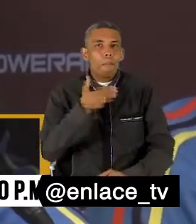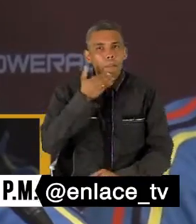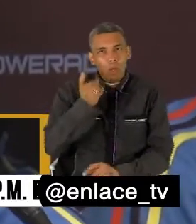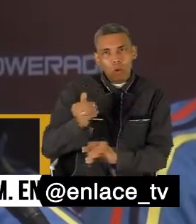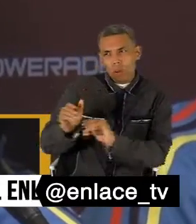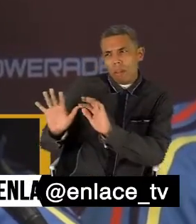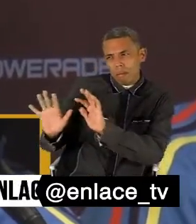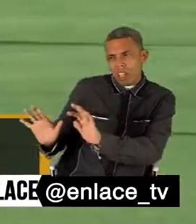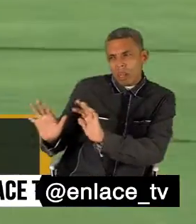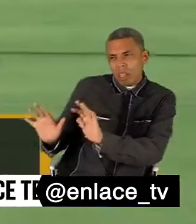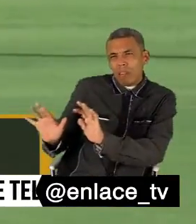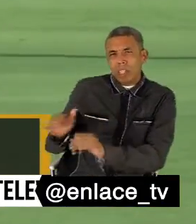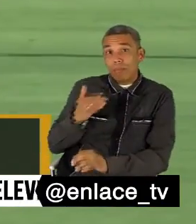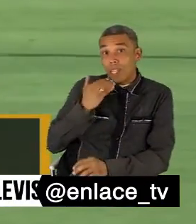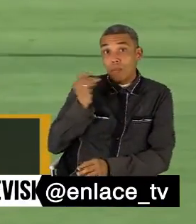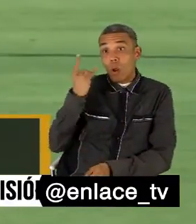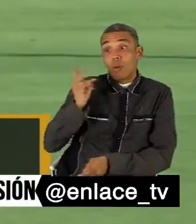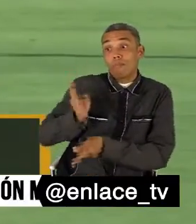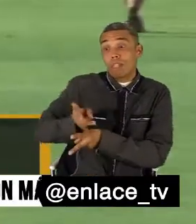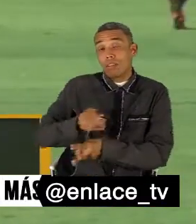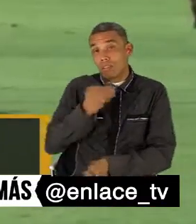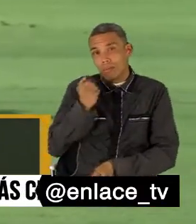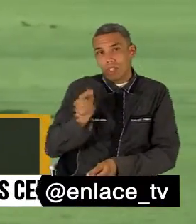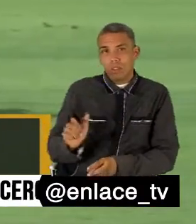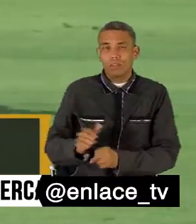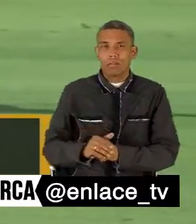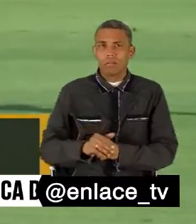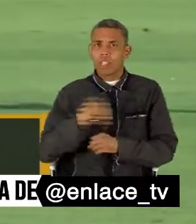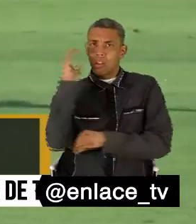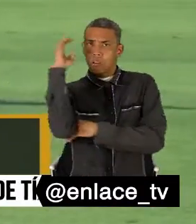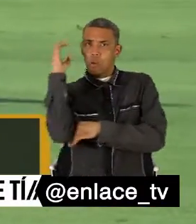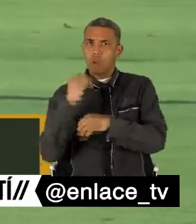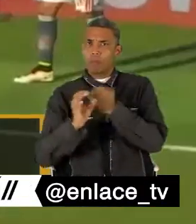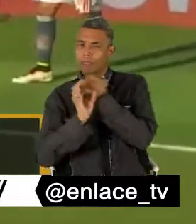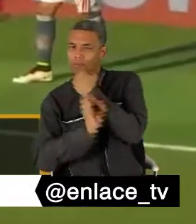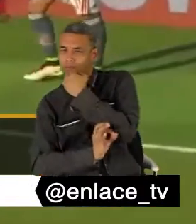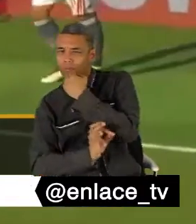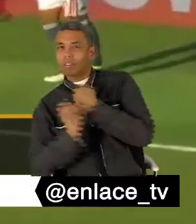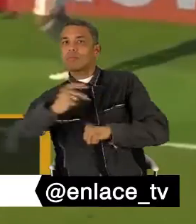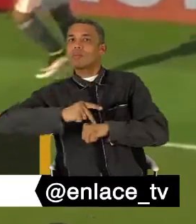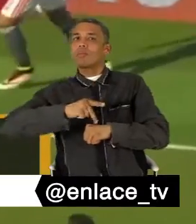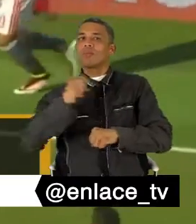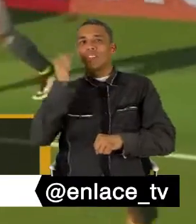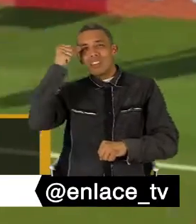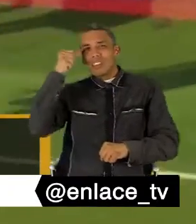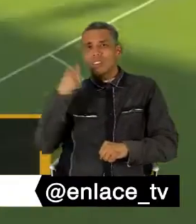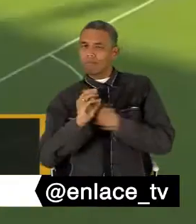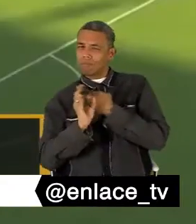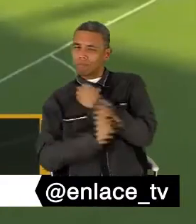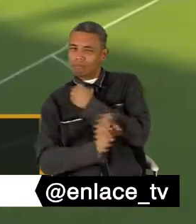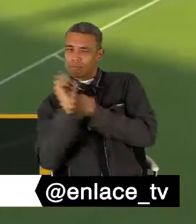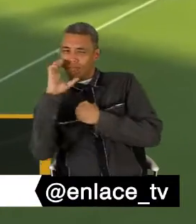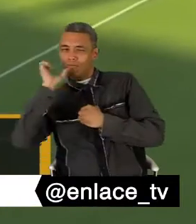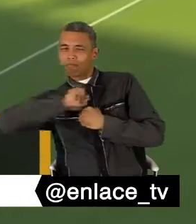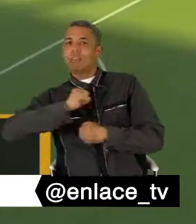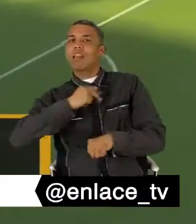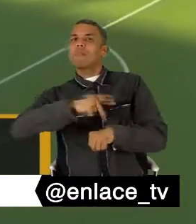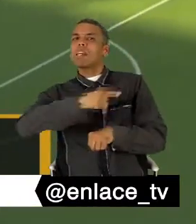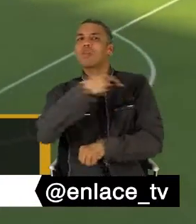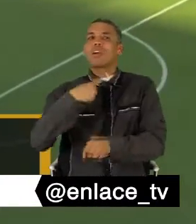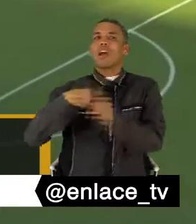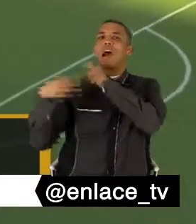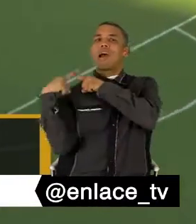que hay un peligro. Colombia tiene bien analizado a su rival, el cual igualó en la primera fecha de la Copa sin goles frente a Costa Rica.